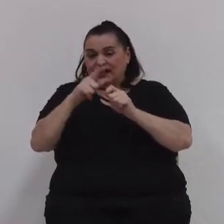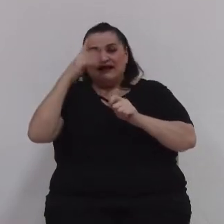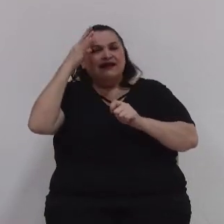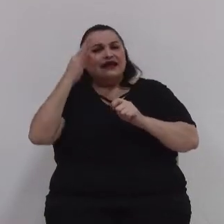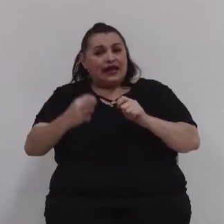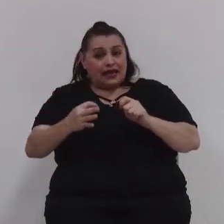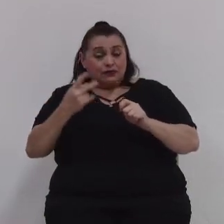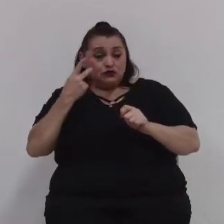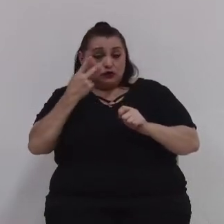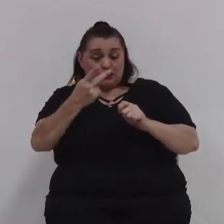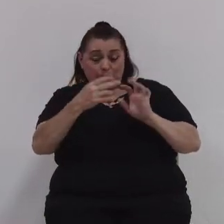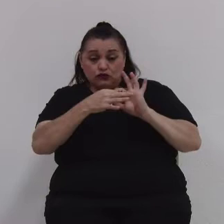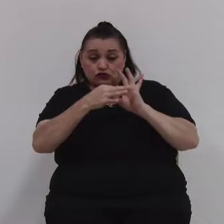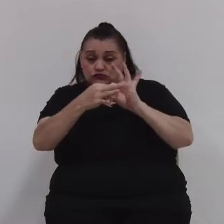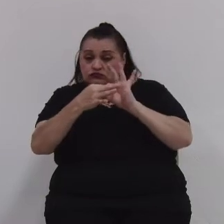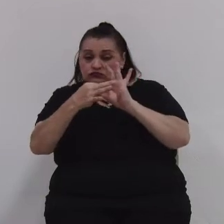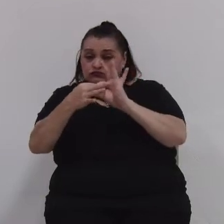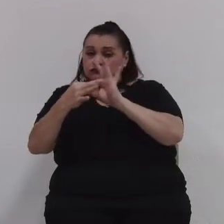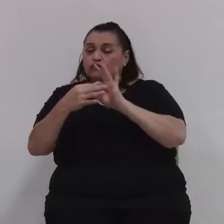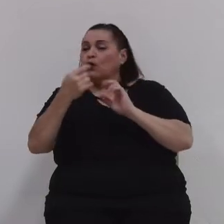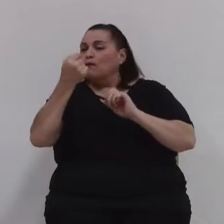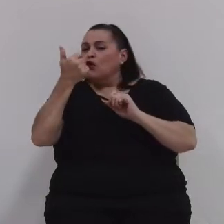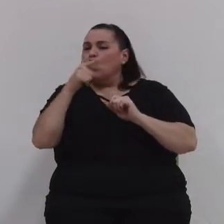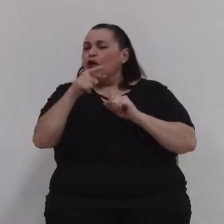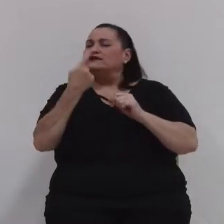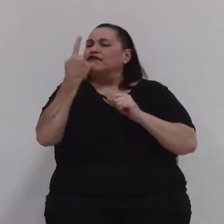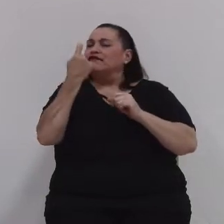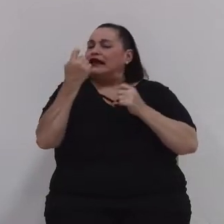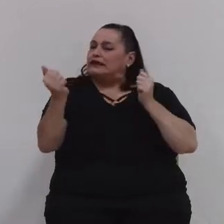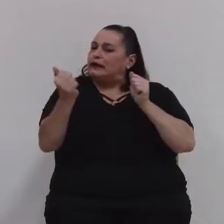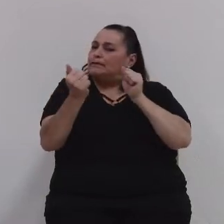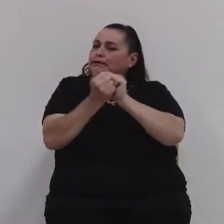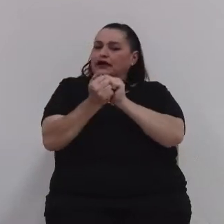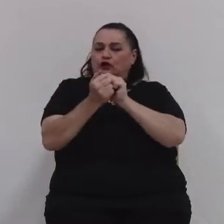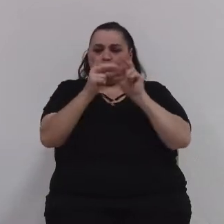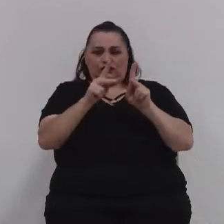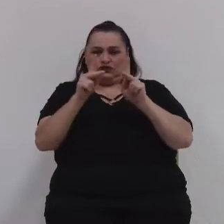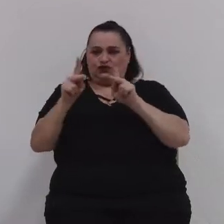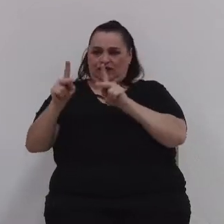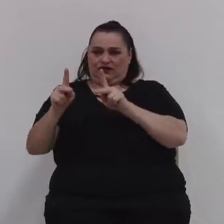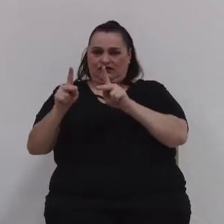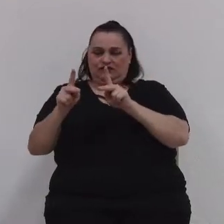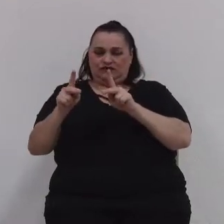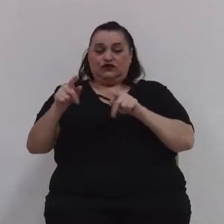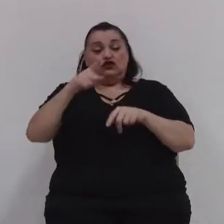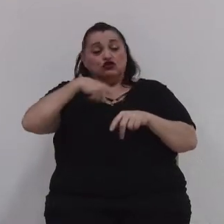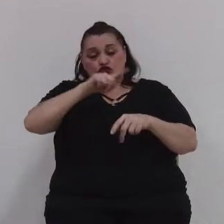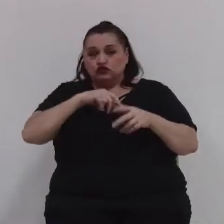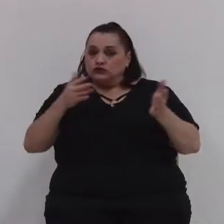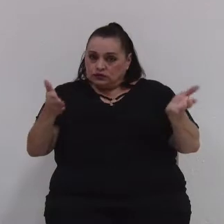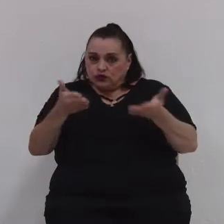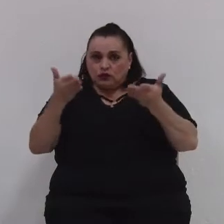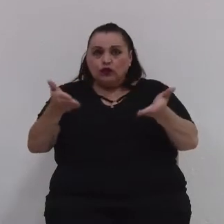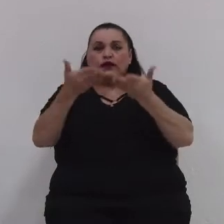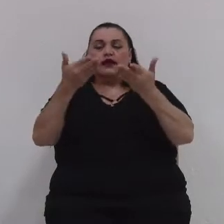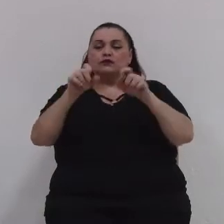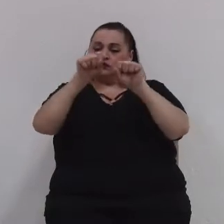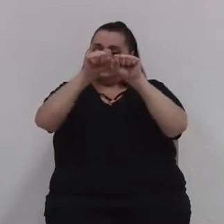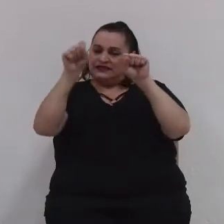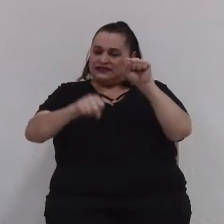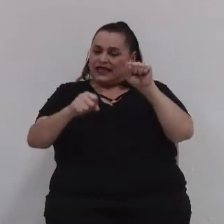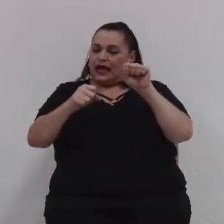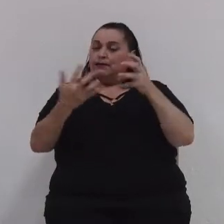creemos o vemos asociadas con un poco de ese desapego de la ciudadanía. Nosotros hemos promovido un sistema